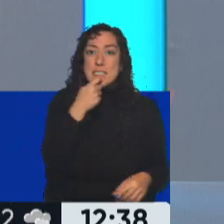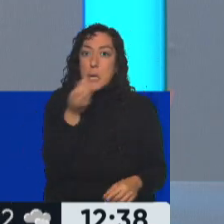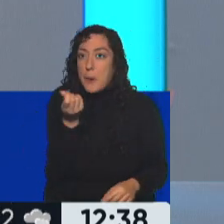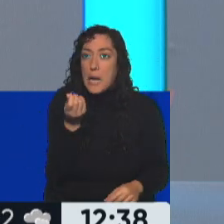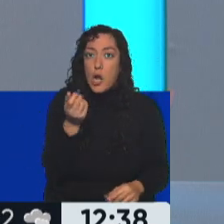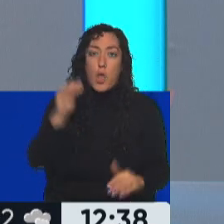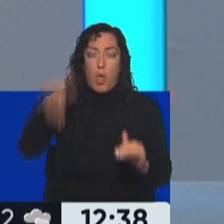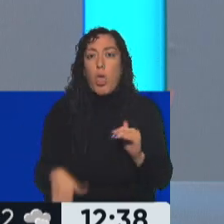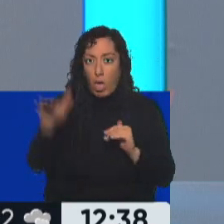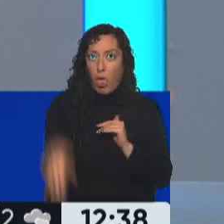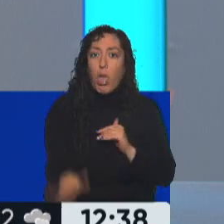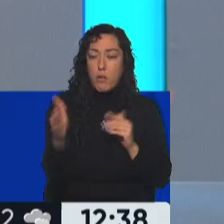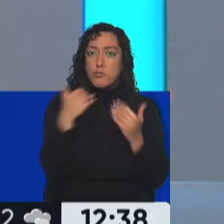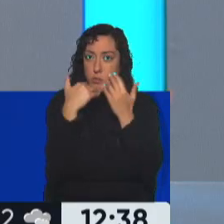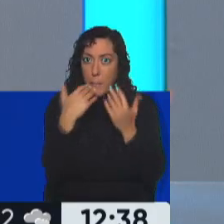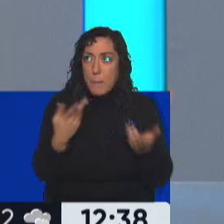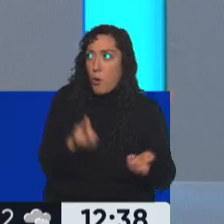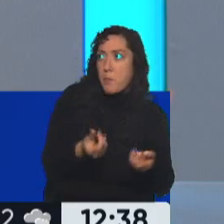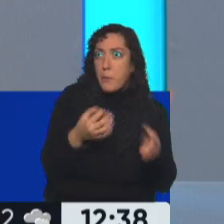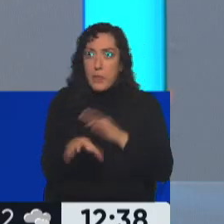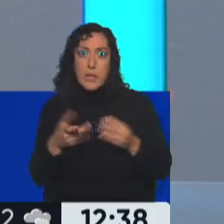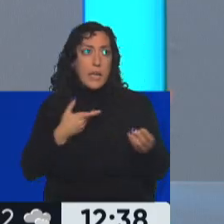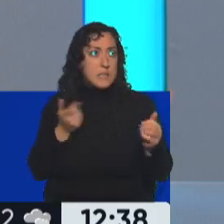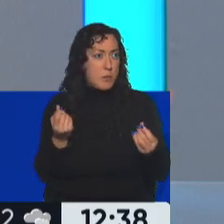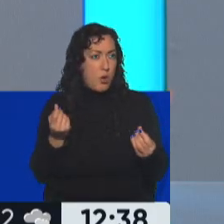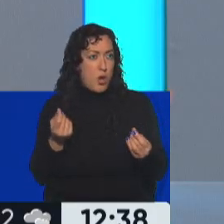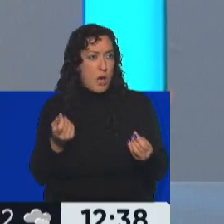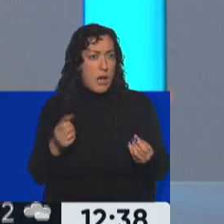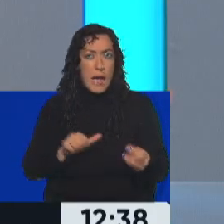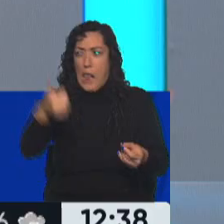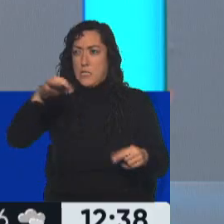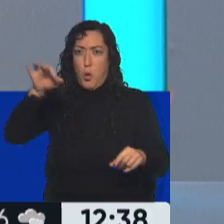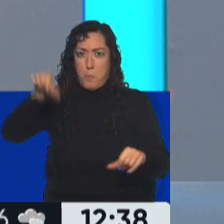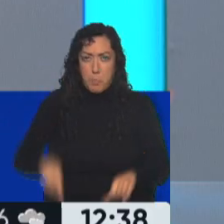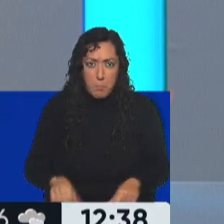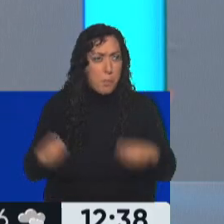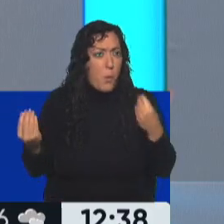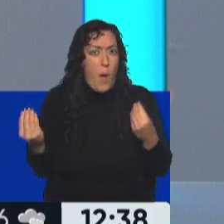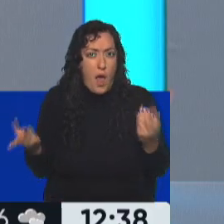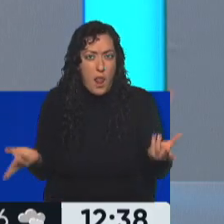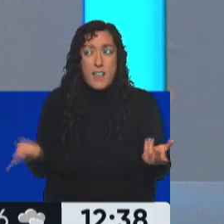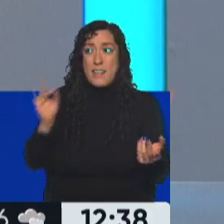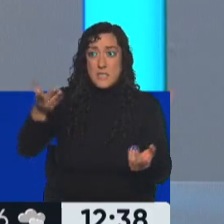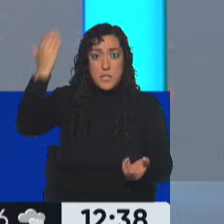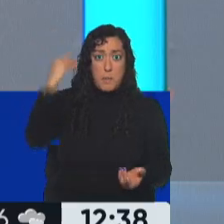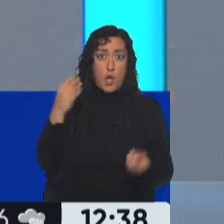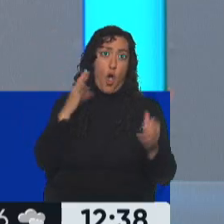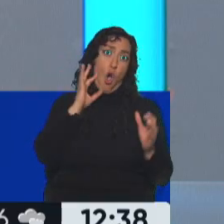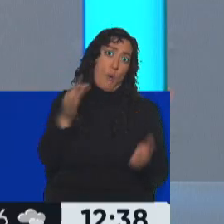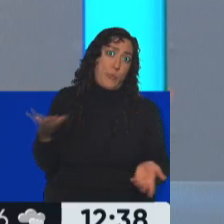en consecuencia cuando uno quiere vender, quiere comprar, dice, pero pará, ¿estoy ganando plata o estoy perdiendo plata? Y Ramiro, una pregunta que en diciembre era obvia, que